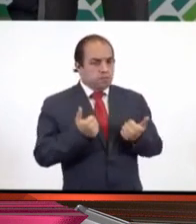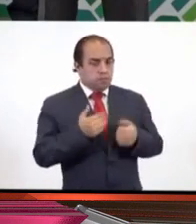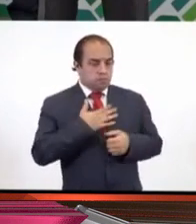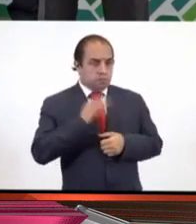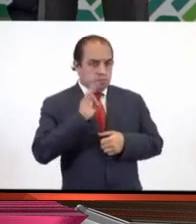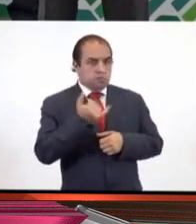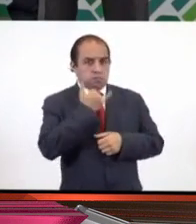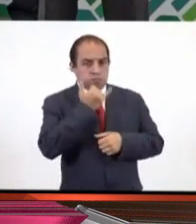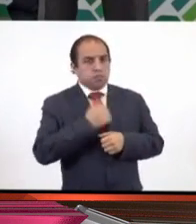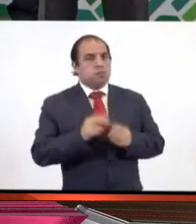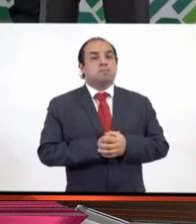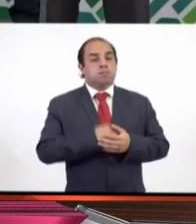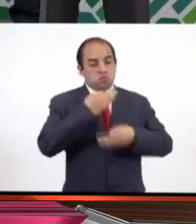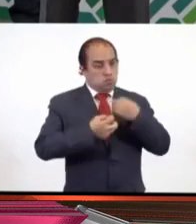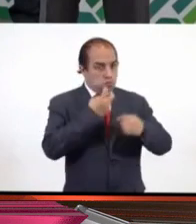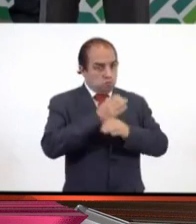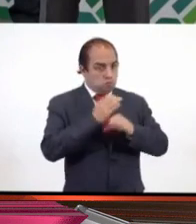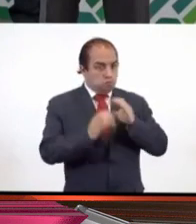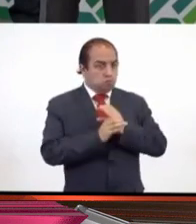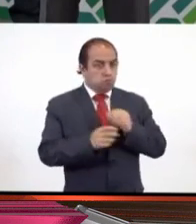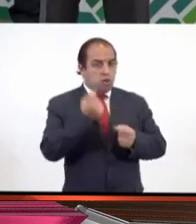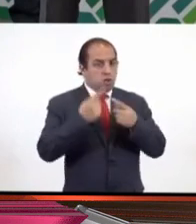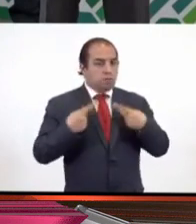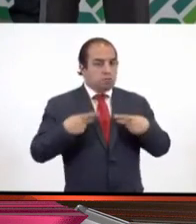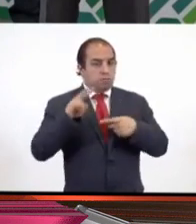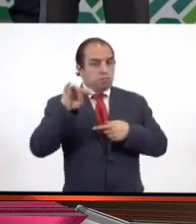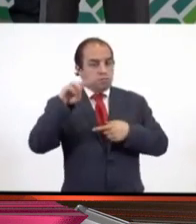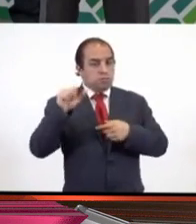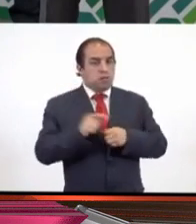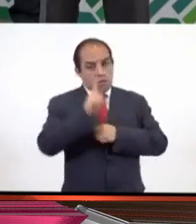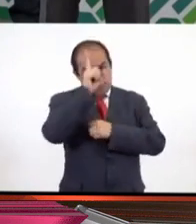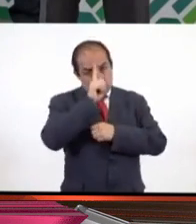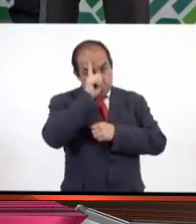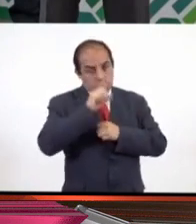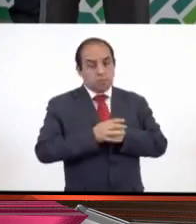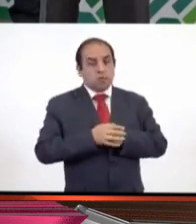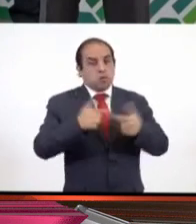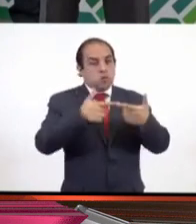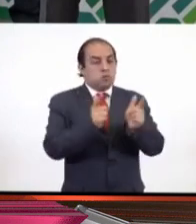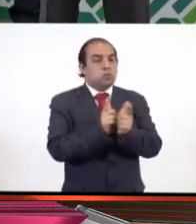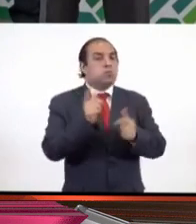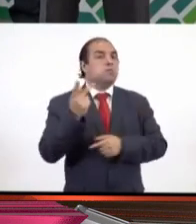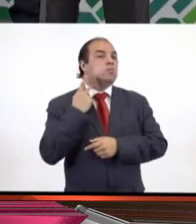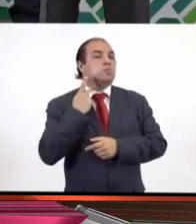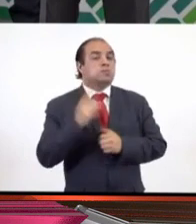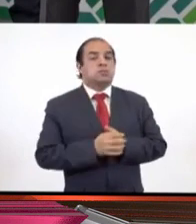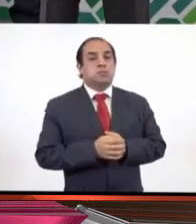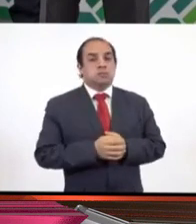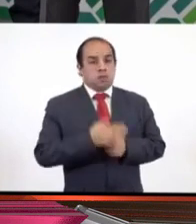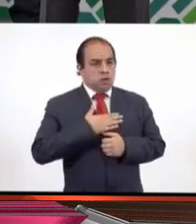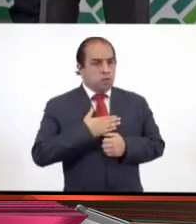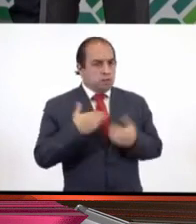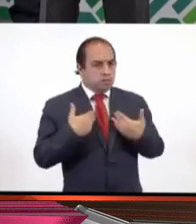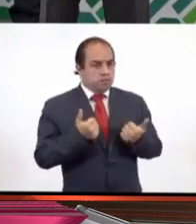fines políticos. Veamos. Hay algunas víctimas que son asesoradas por partidos políticos que hasta donde yo